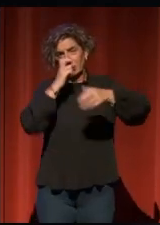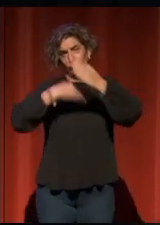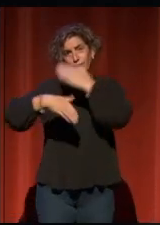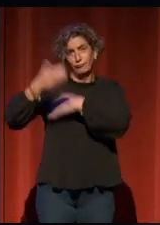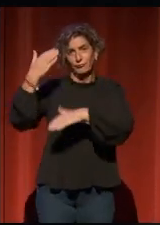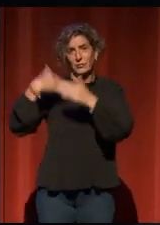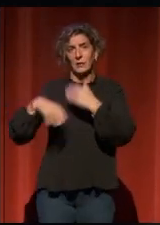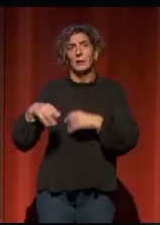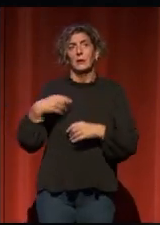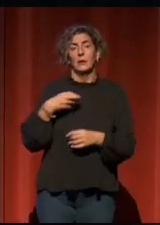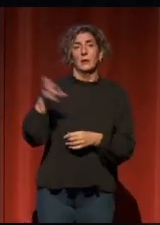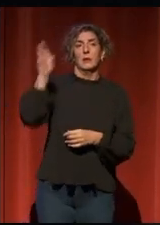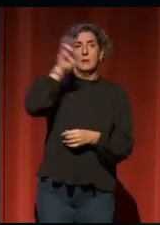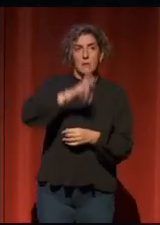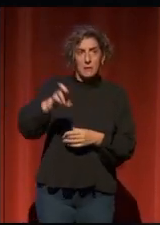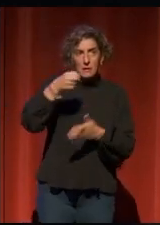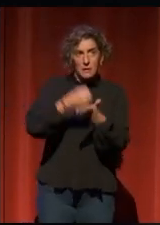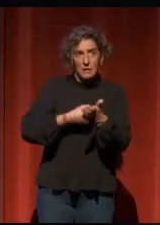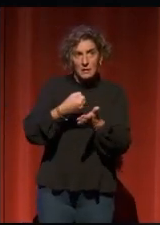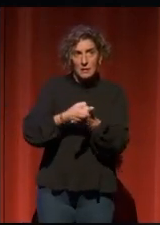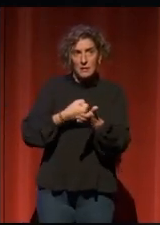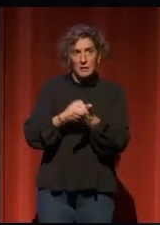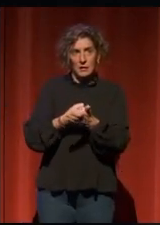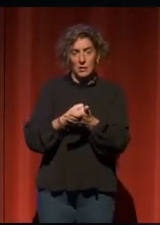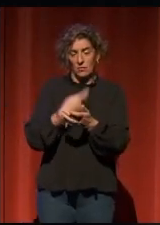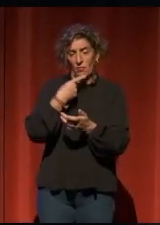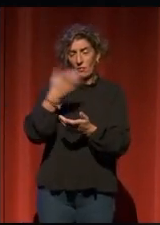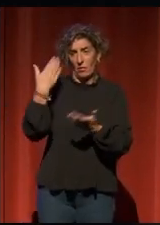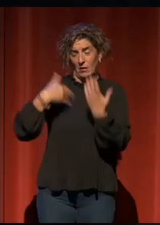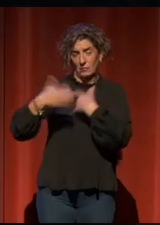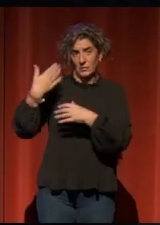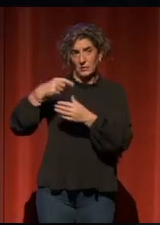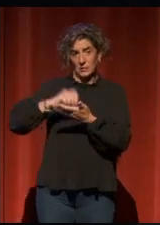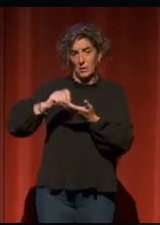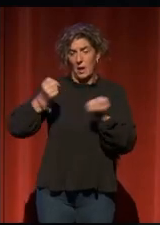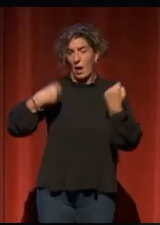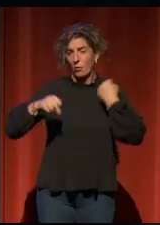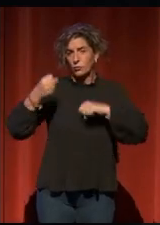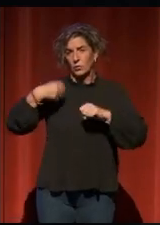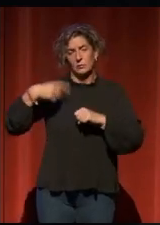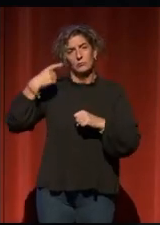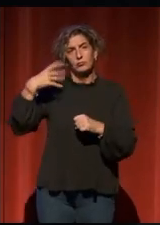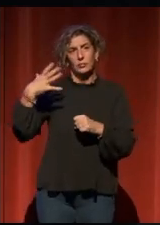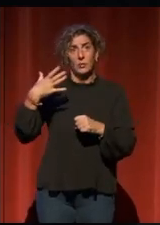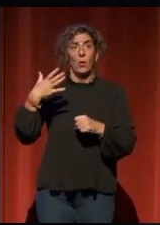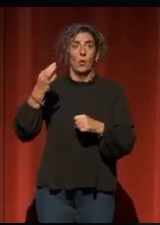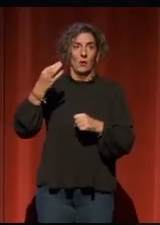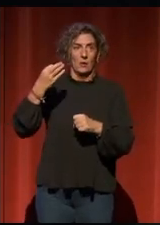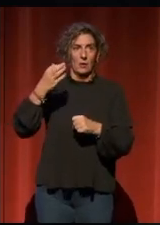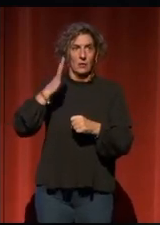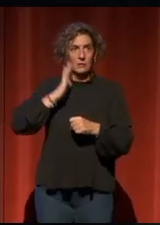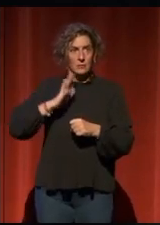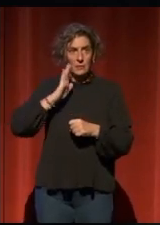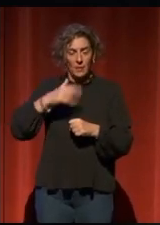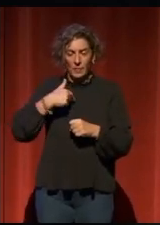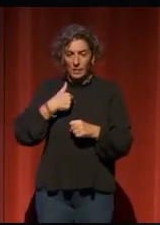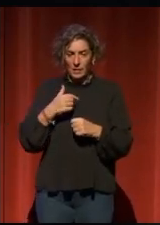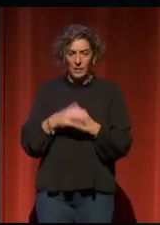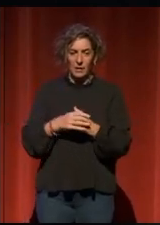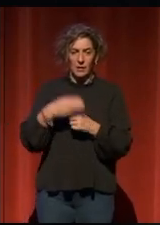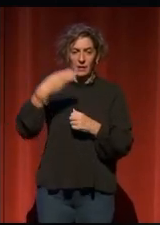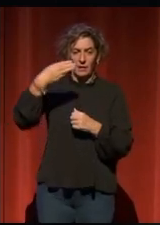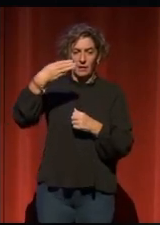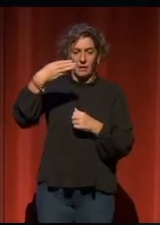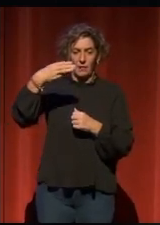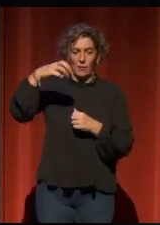insistir en lo que dijeron autores tan queridos para mí como Montaigne,